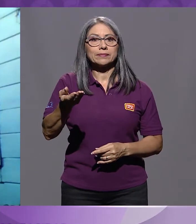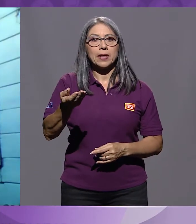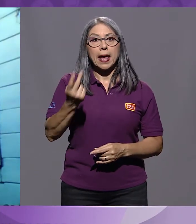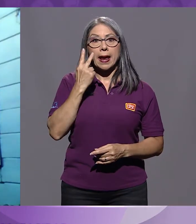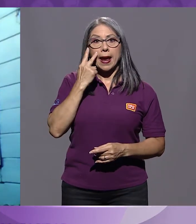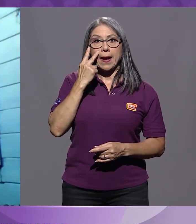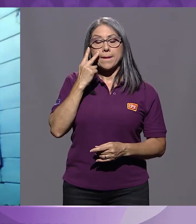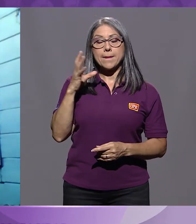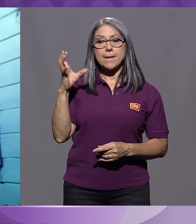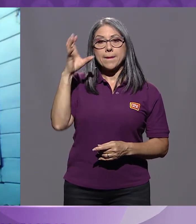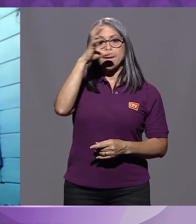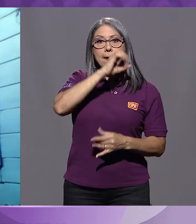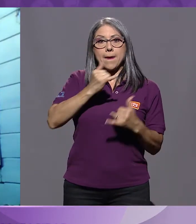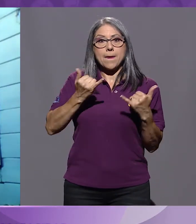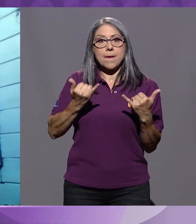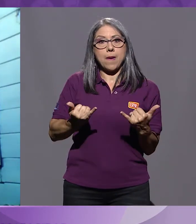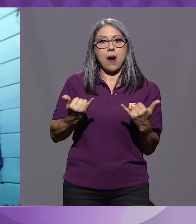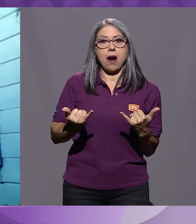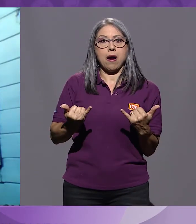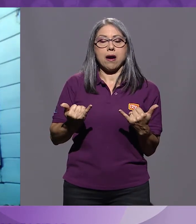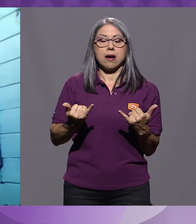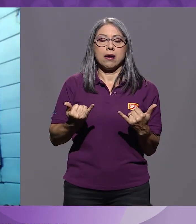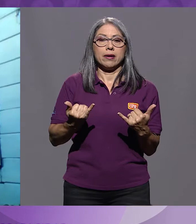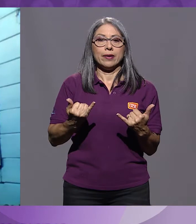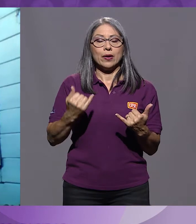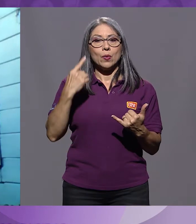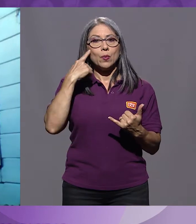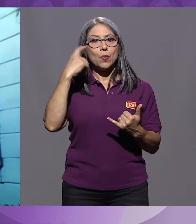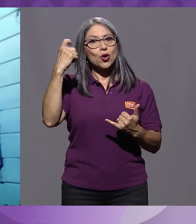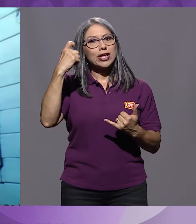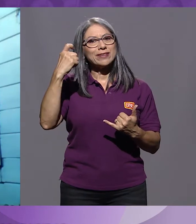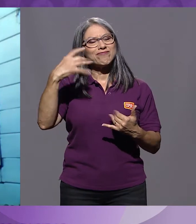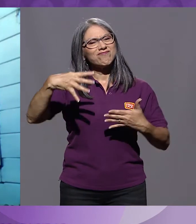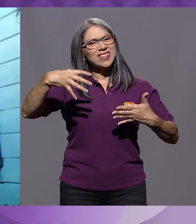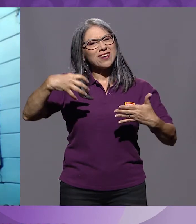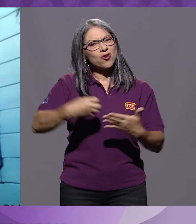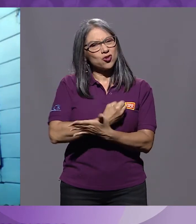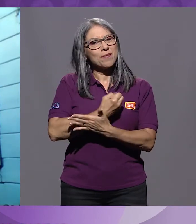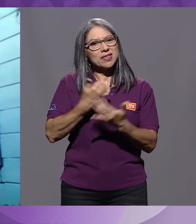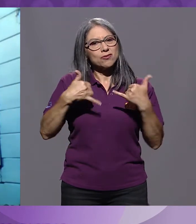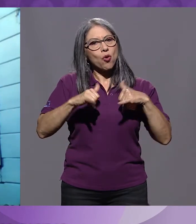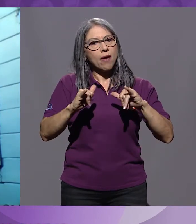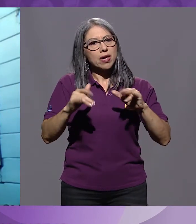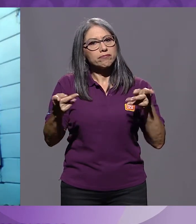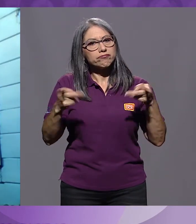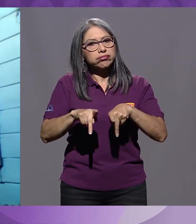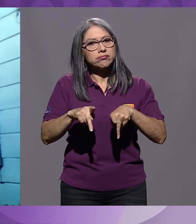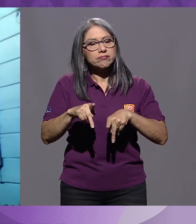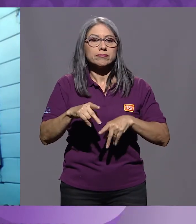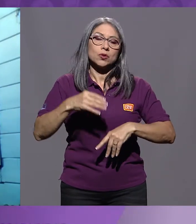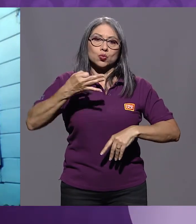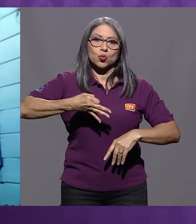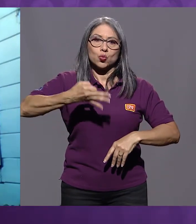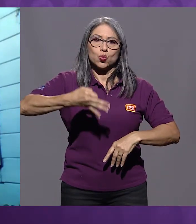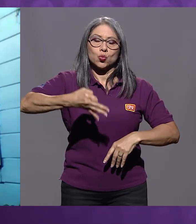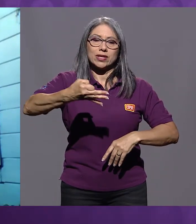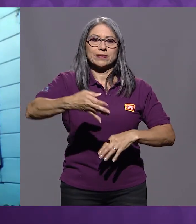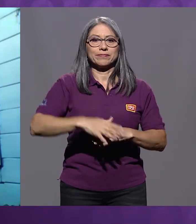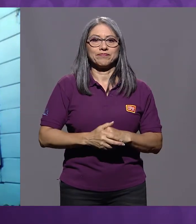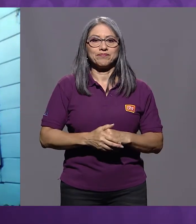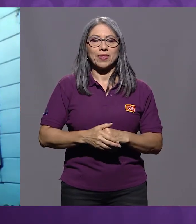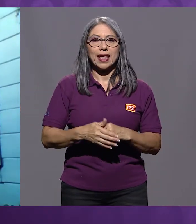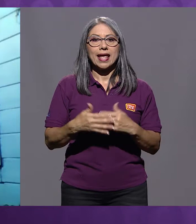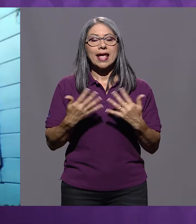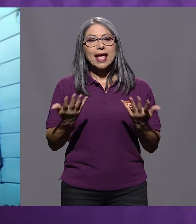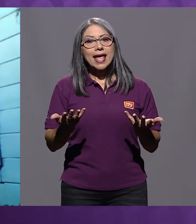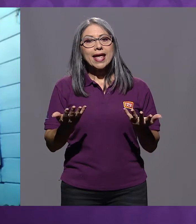vemos hoy en día, porque desafortunadamente se vive del día a día, es de donde la comunicación